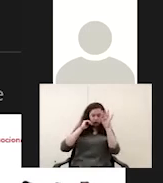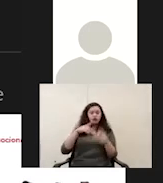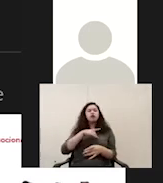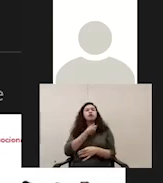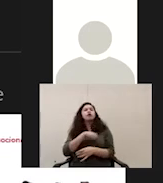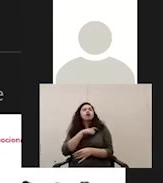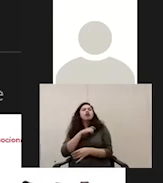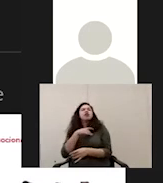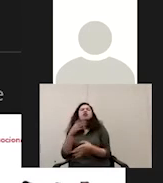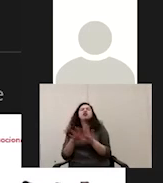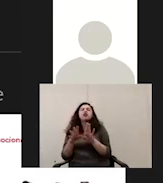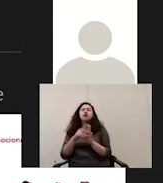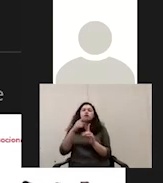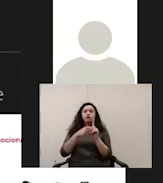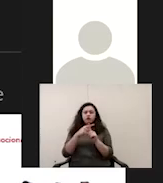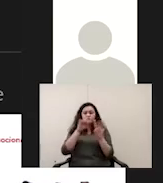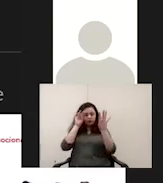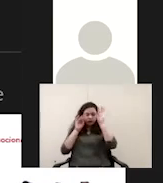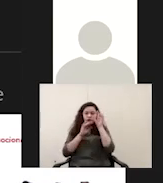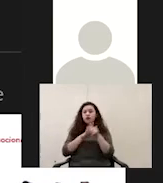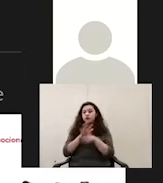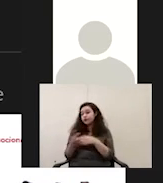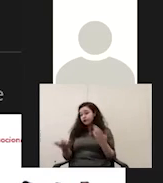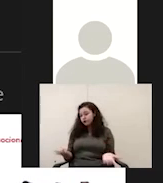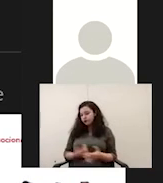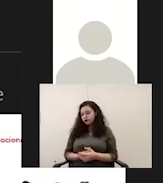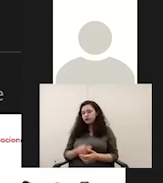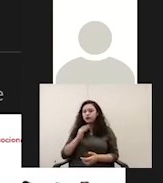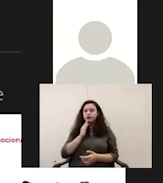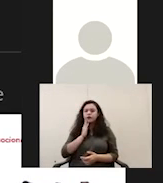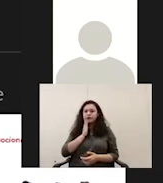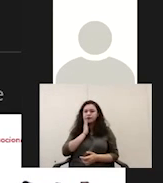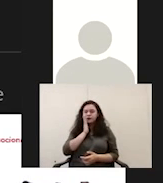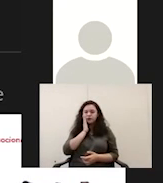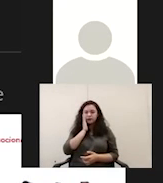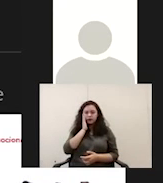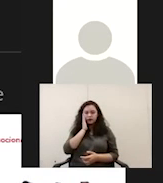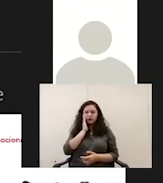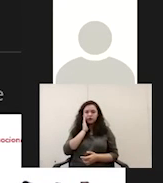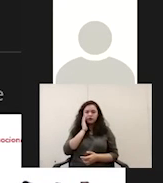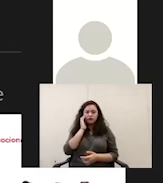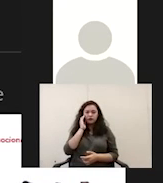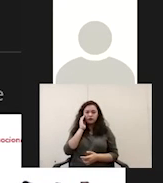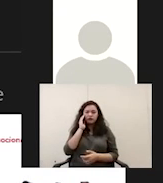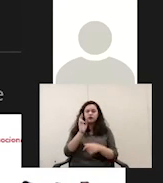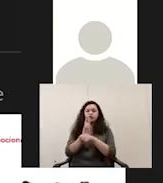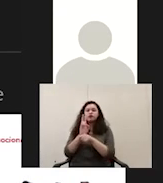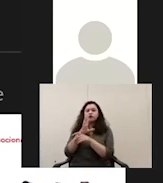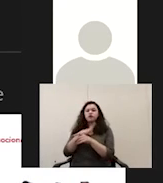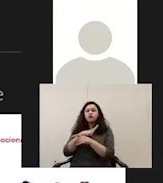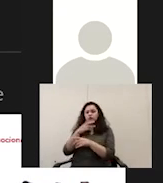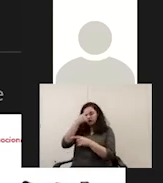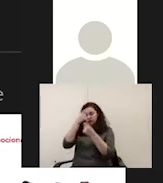salud, qué temperatura es la que están tomando, y entonces ahí ustedes van a realizar sus monitoreos del estado de salud de los